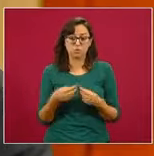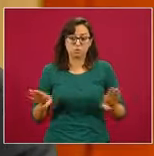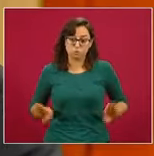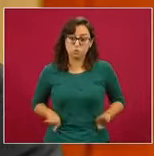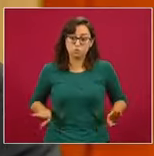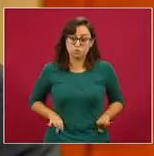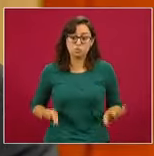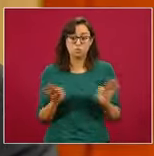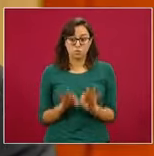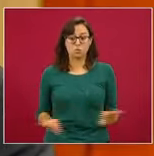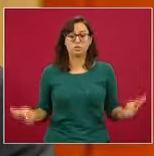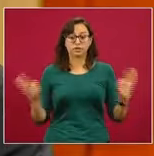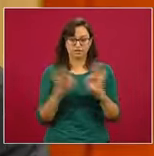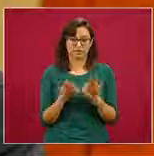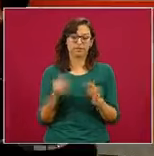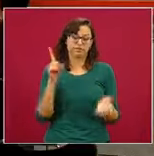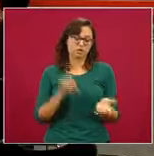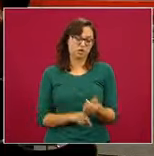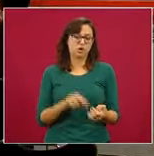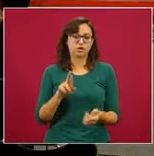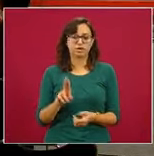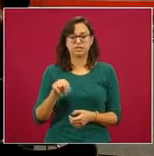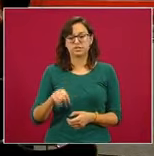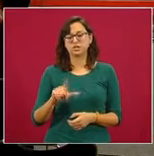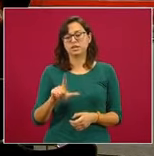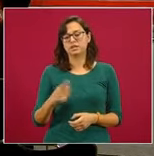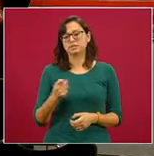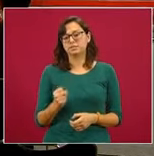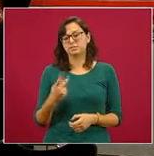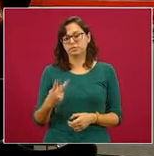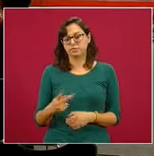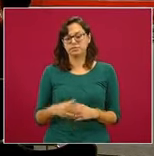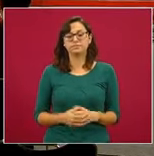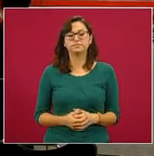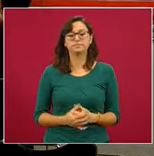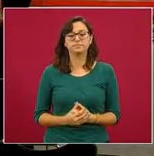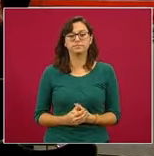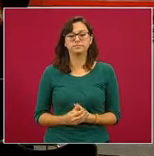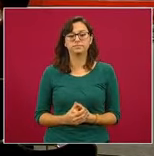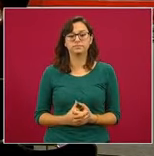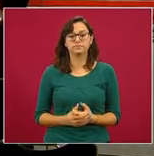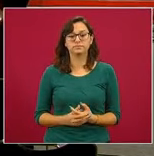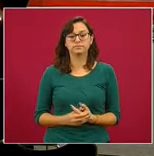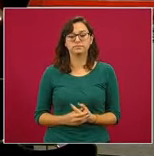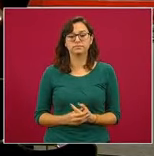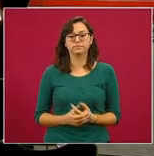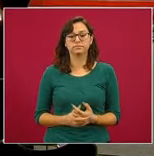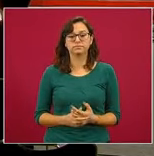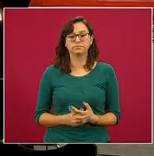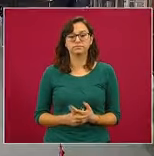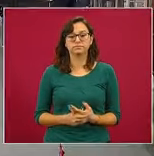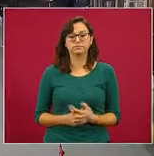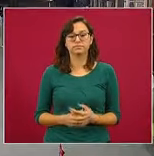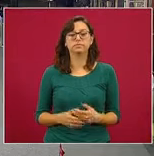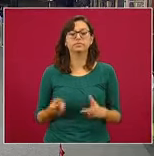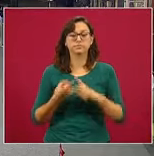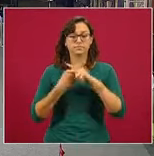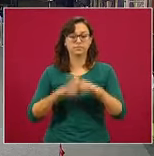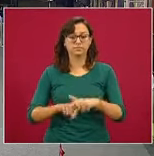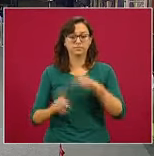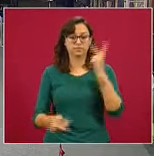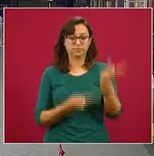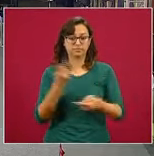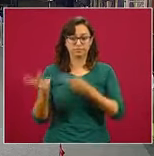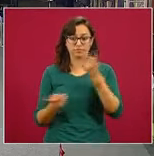es parte de nuestra Red Nacional de Laboratorios de Salud Pública. Vamos a dar lugar a